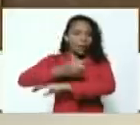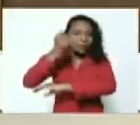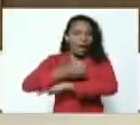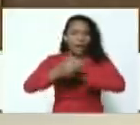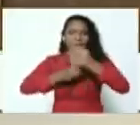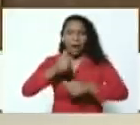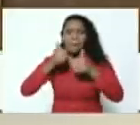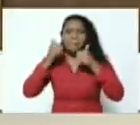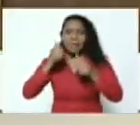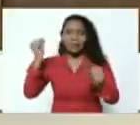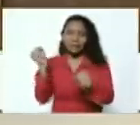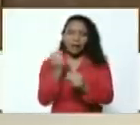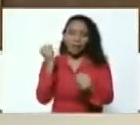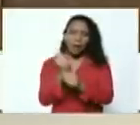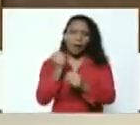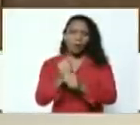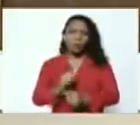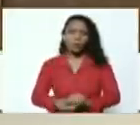bien obrado